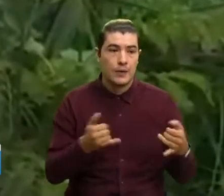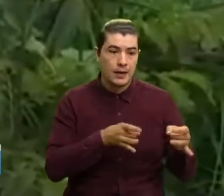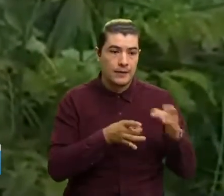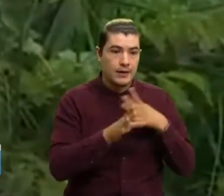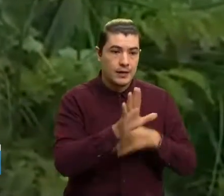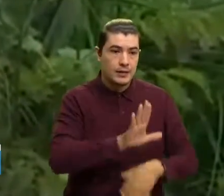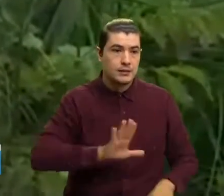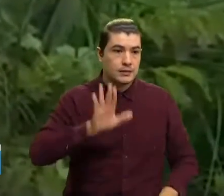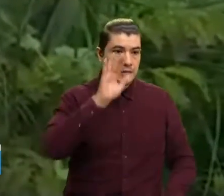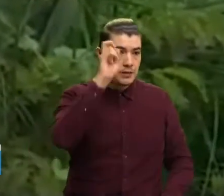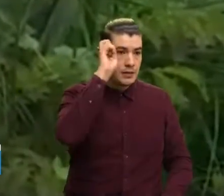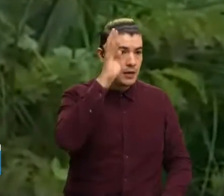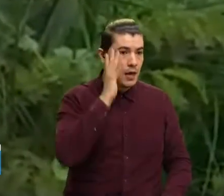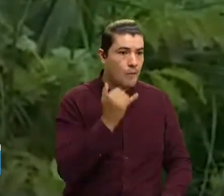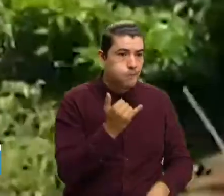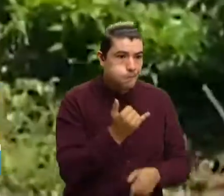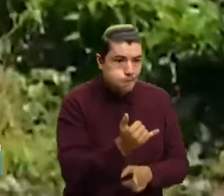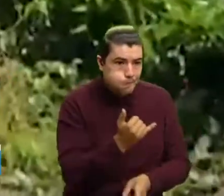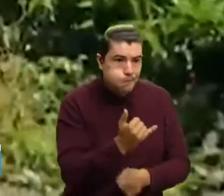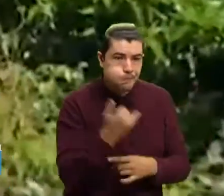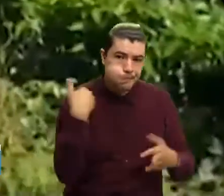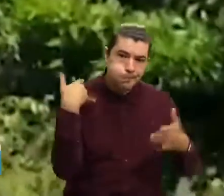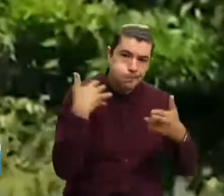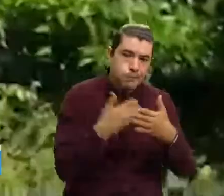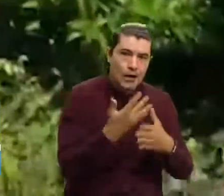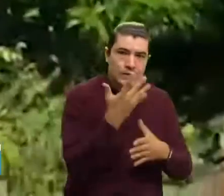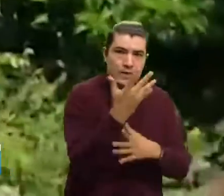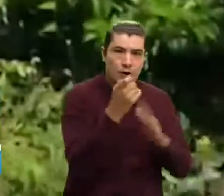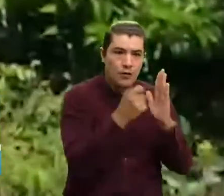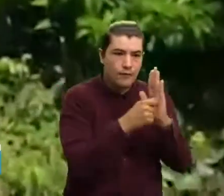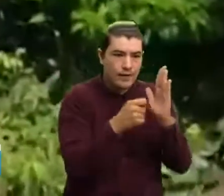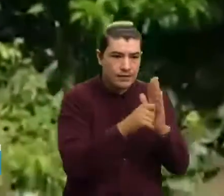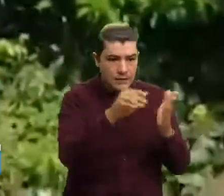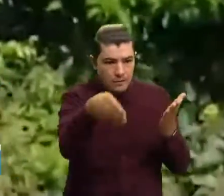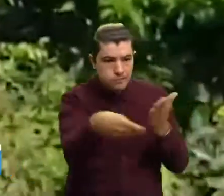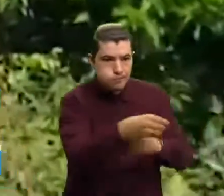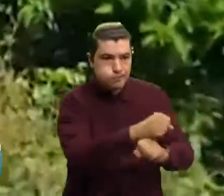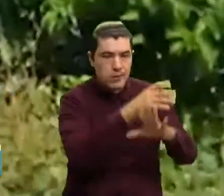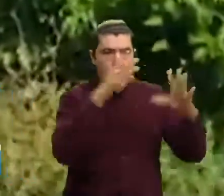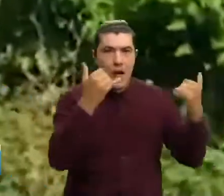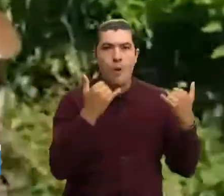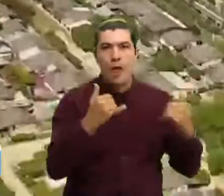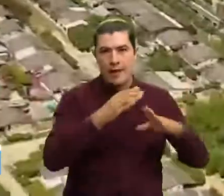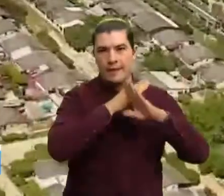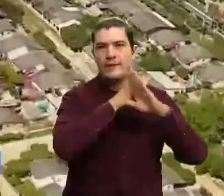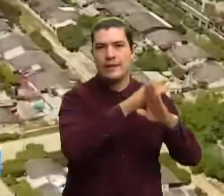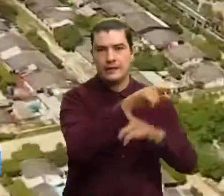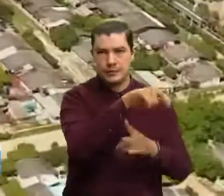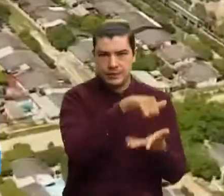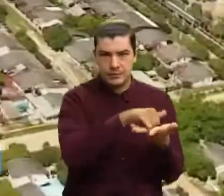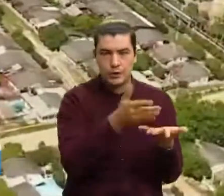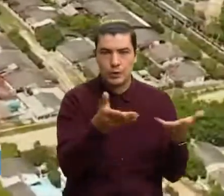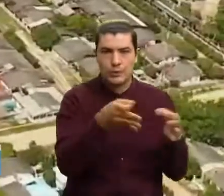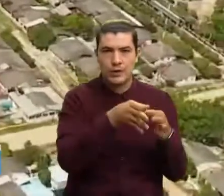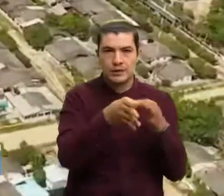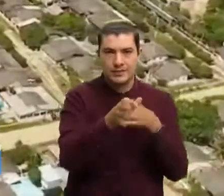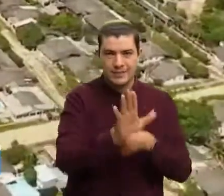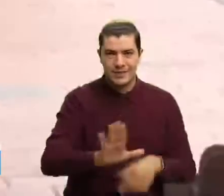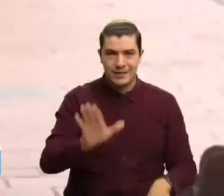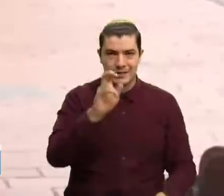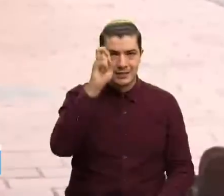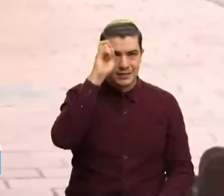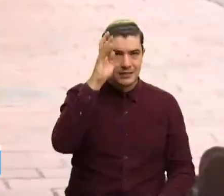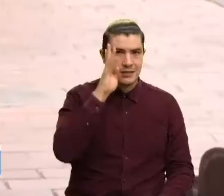de Santander se han logrado neutralizar más de 5 atentados a diferentes comunidades del área rural y urbana en los municipios del